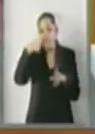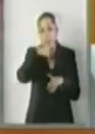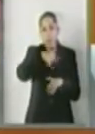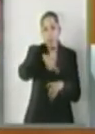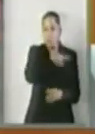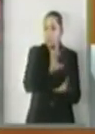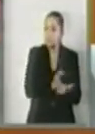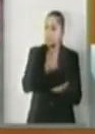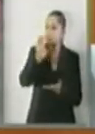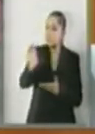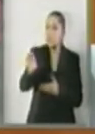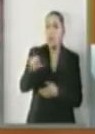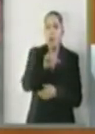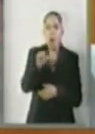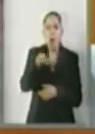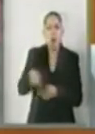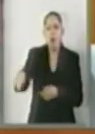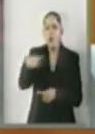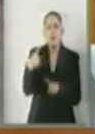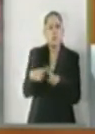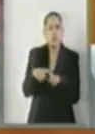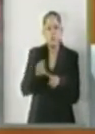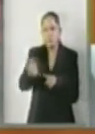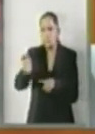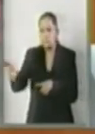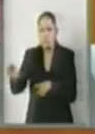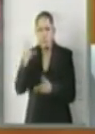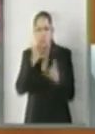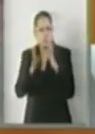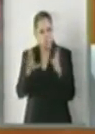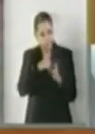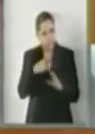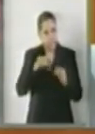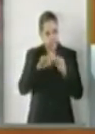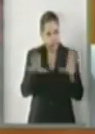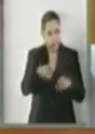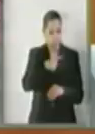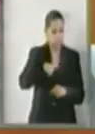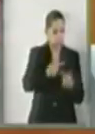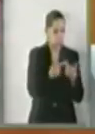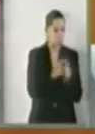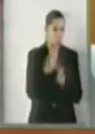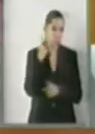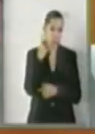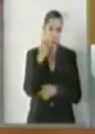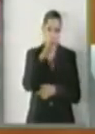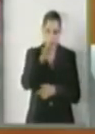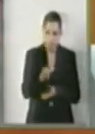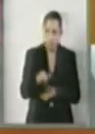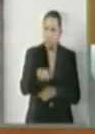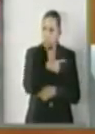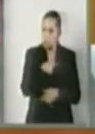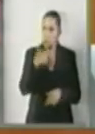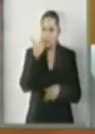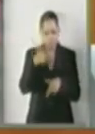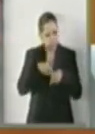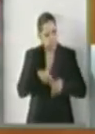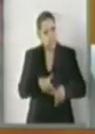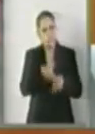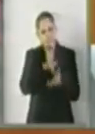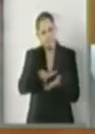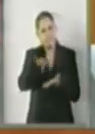los recursos de las zonas metropolitanas. En el grupo parlamentario del PRI seguiremos apoyando a las